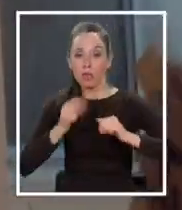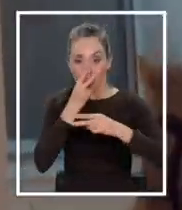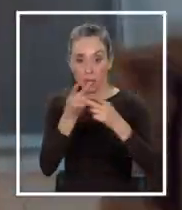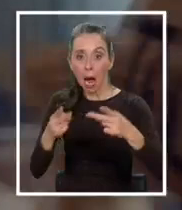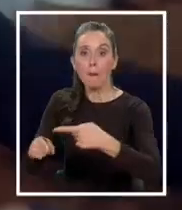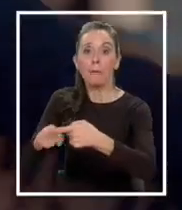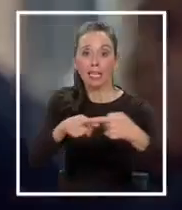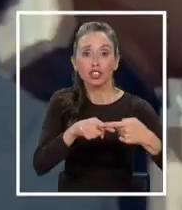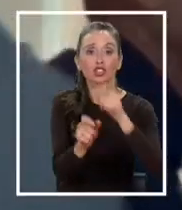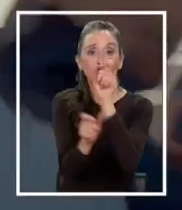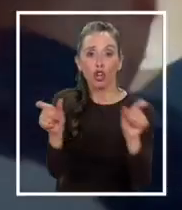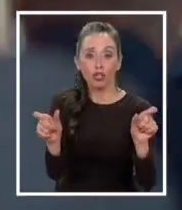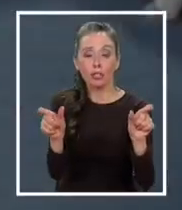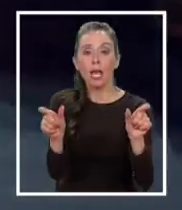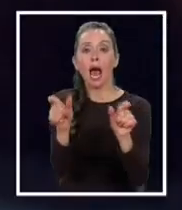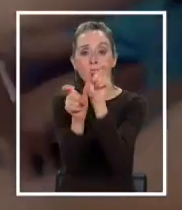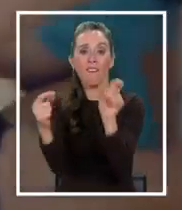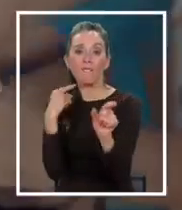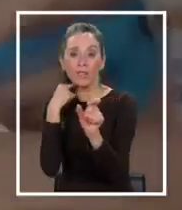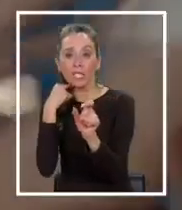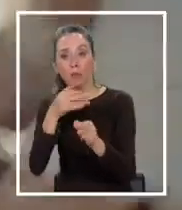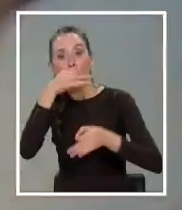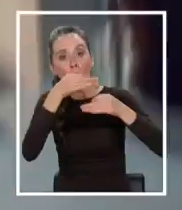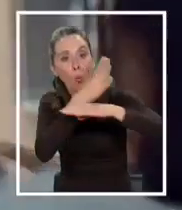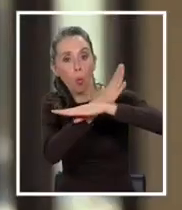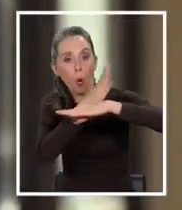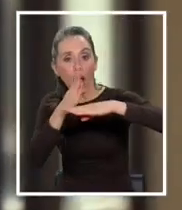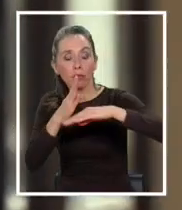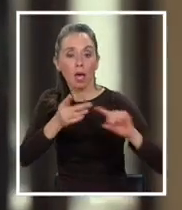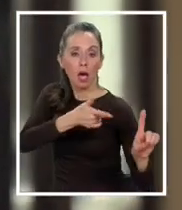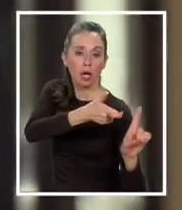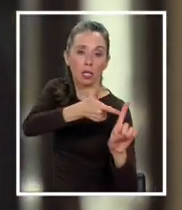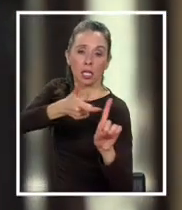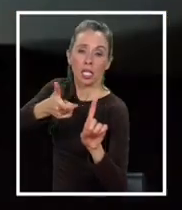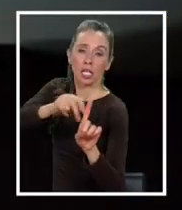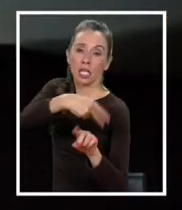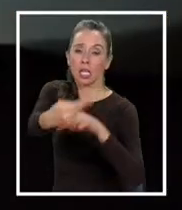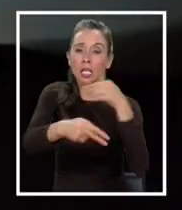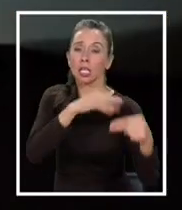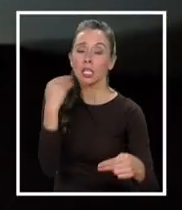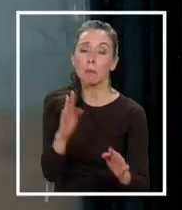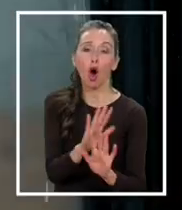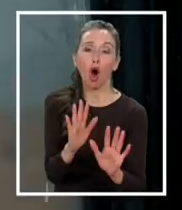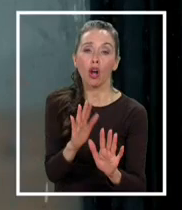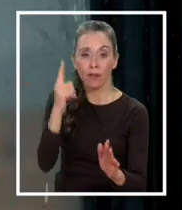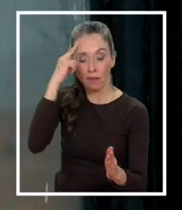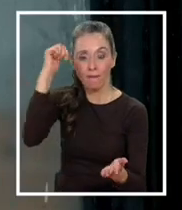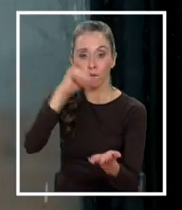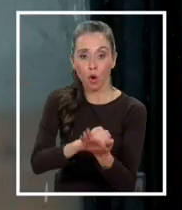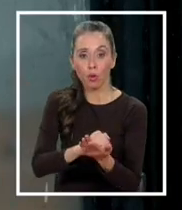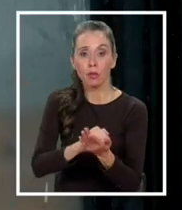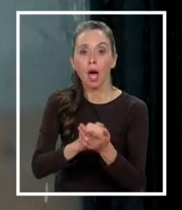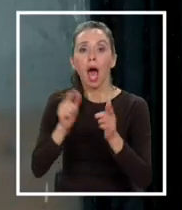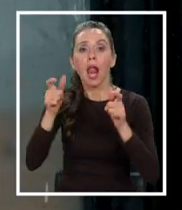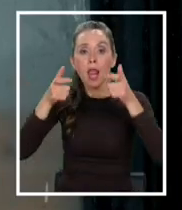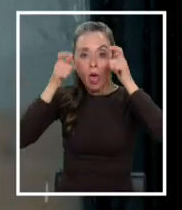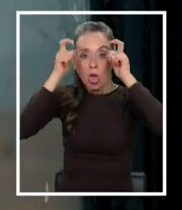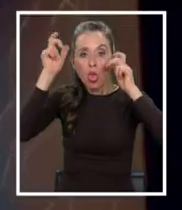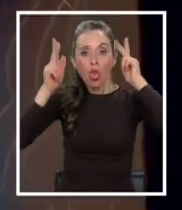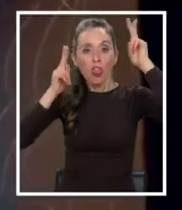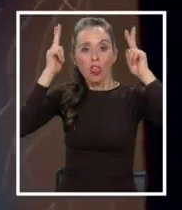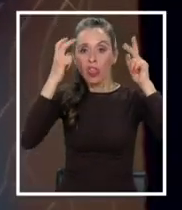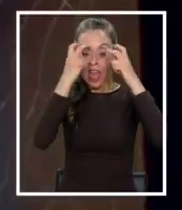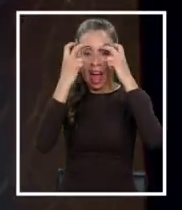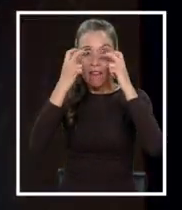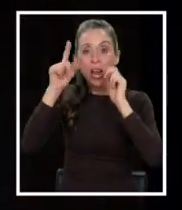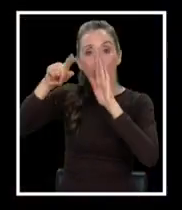social, una mirada desde las víctimas de crímenes tan horrendos como brutales. La Diablada es una producción